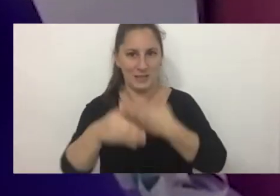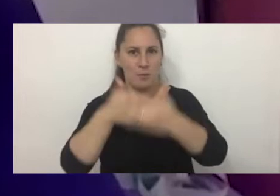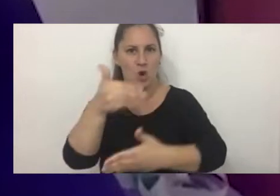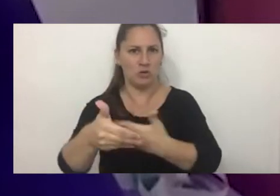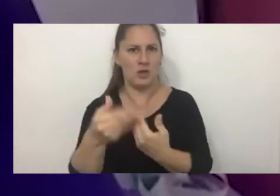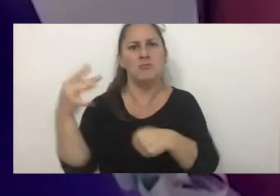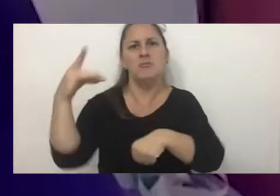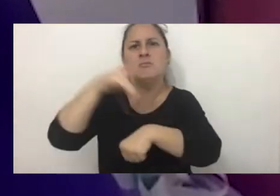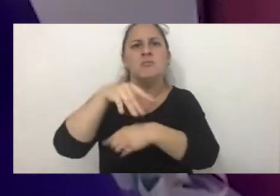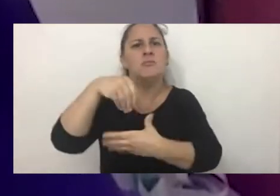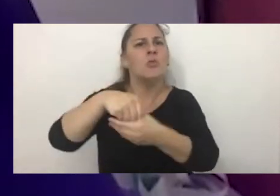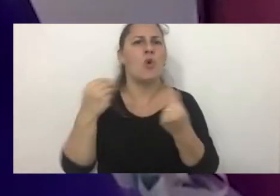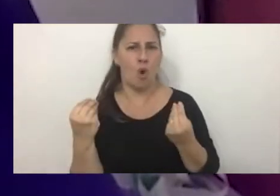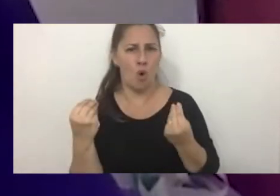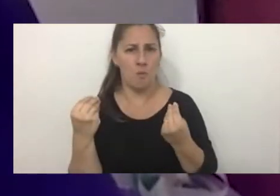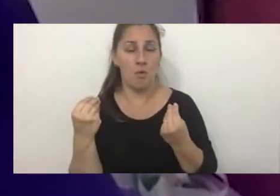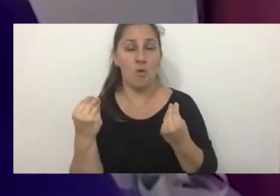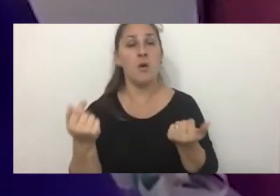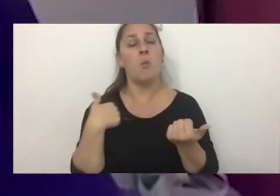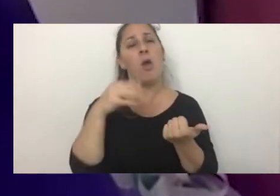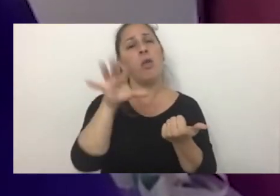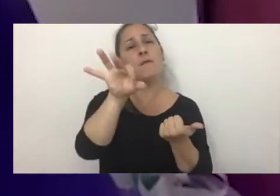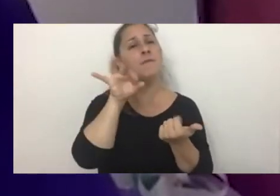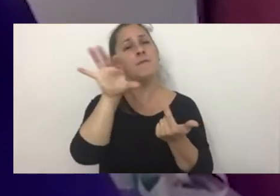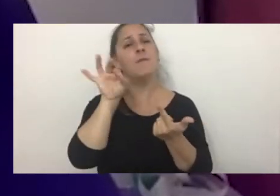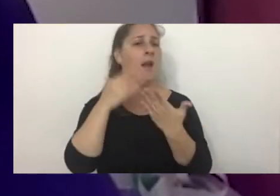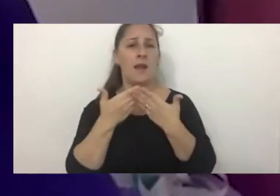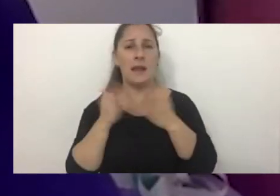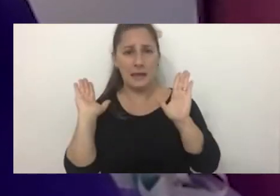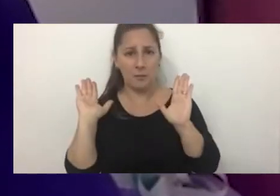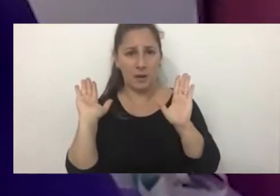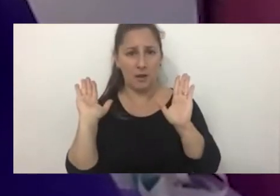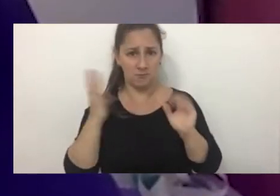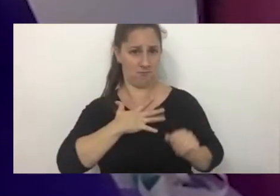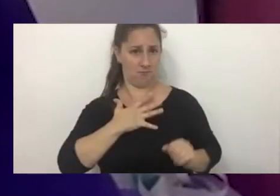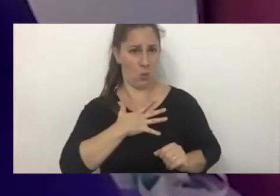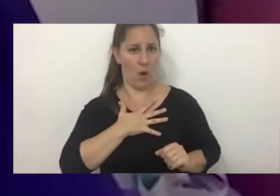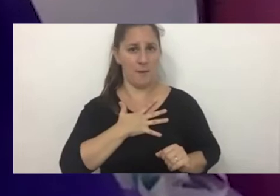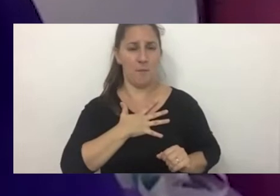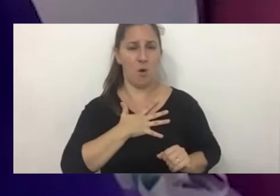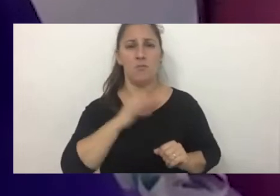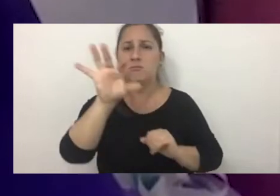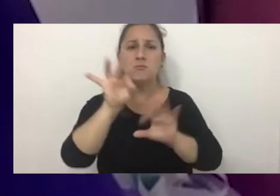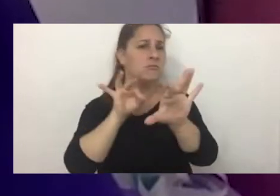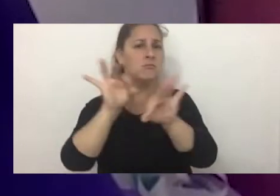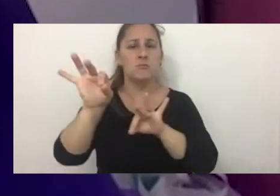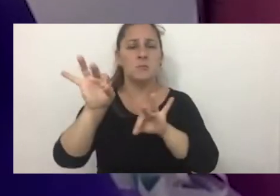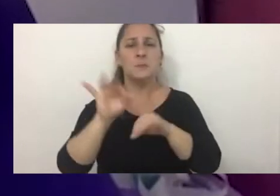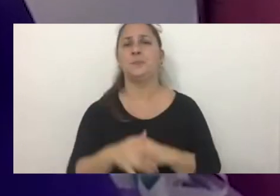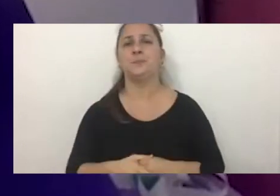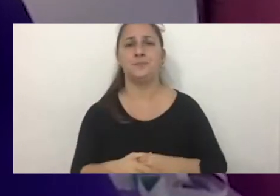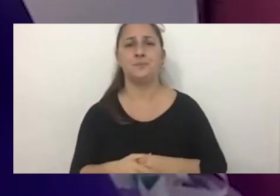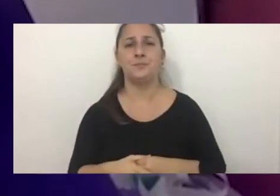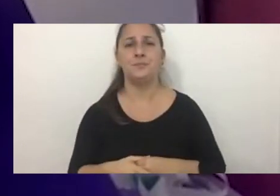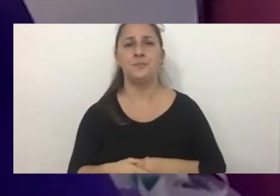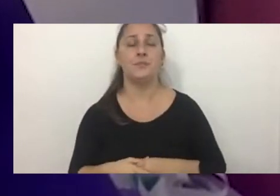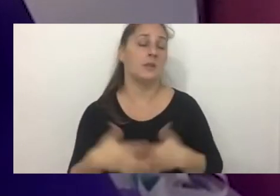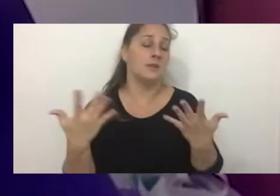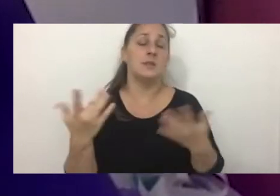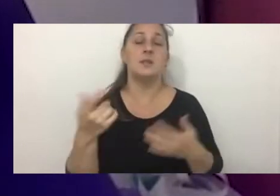25.929 del año 2004, que fue reglamentada recién en el